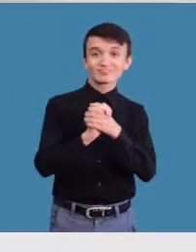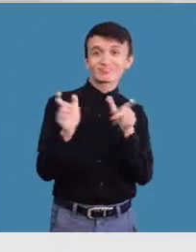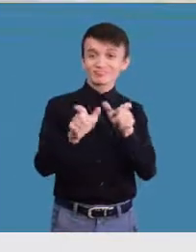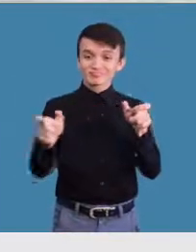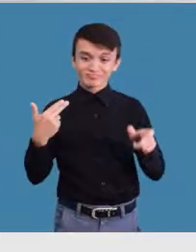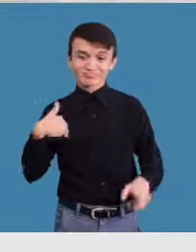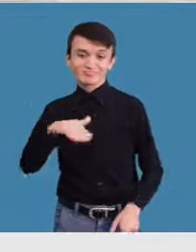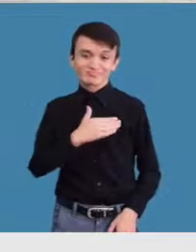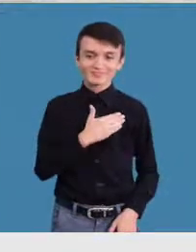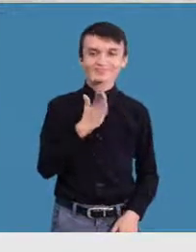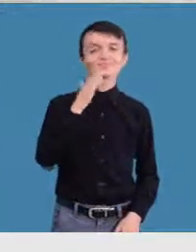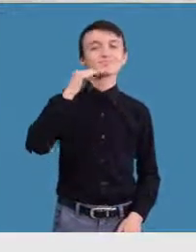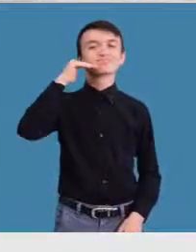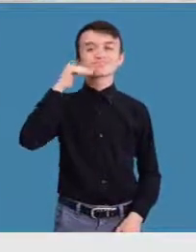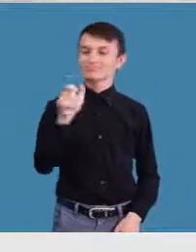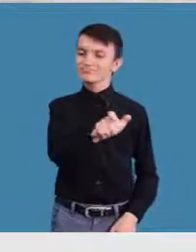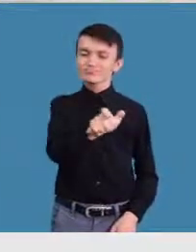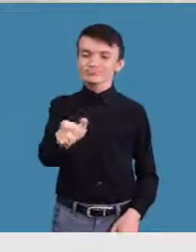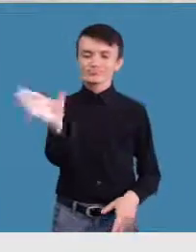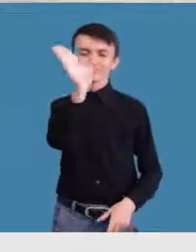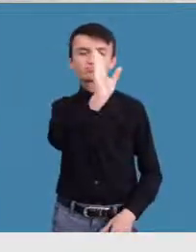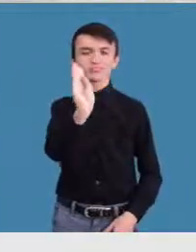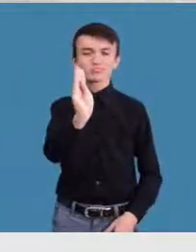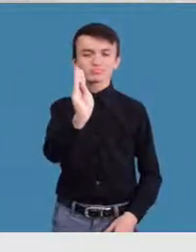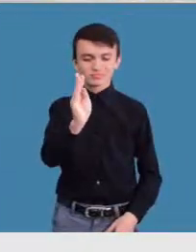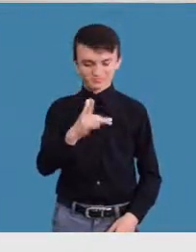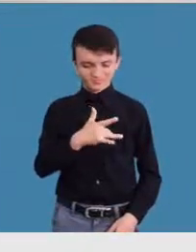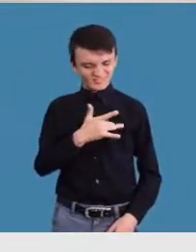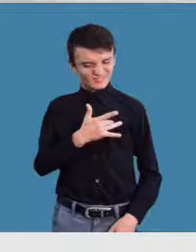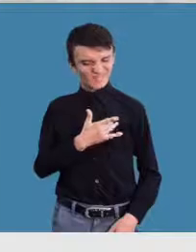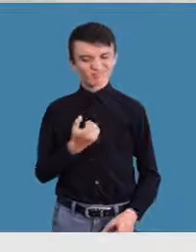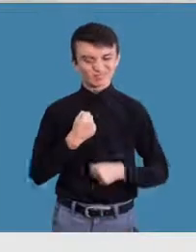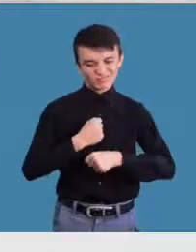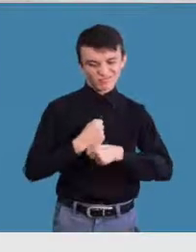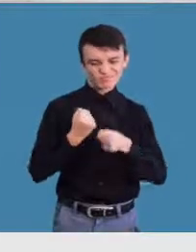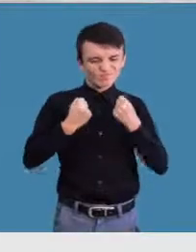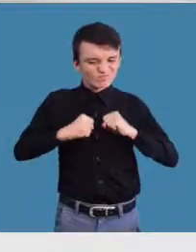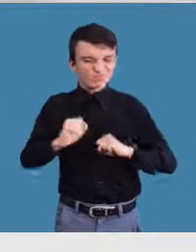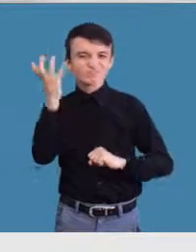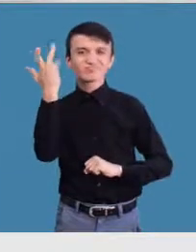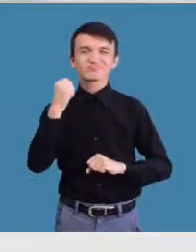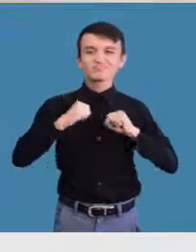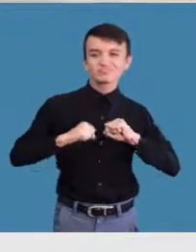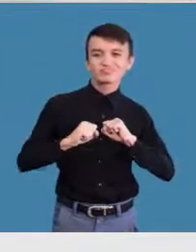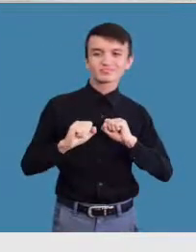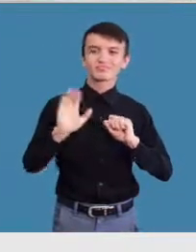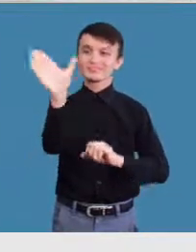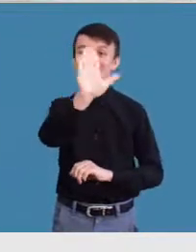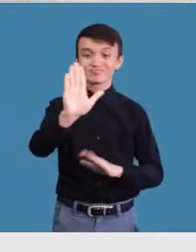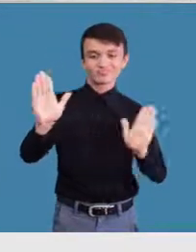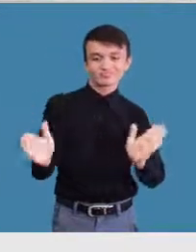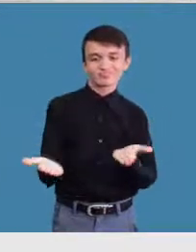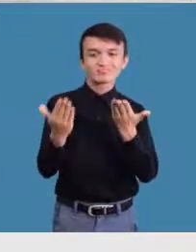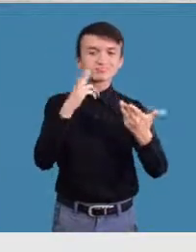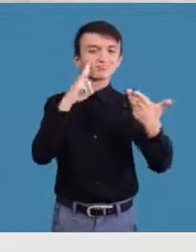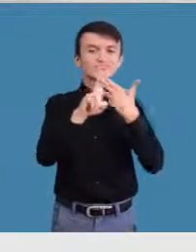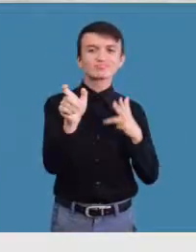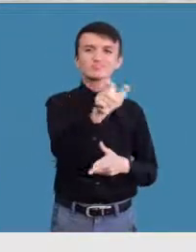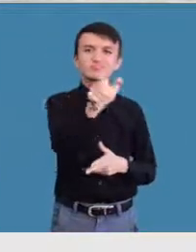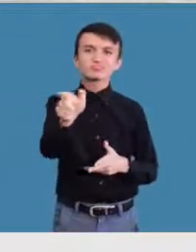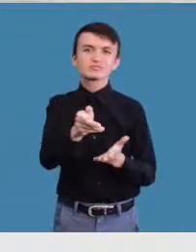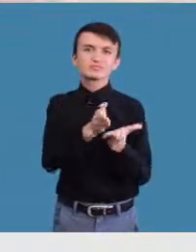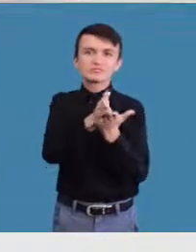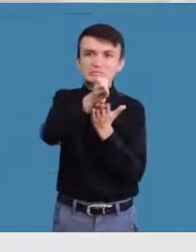Hola amigos de nuestra gente, las sonrisas de los quindianos es uno de los motivos que nos llevan a trabajar todos los días por un departamento mejor. Conoce